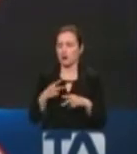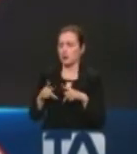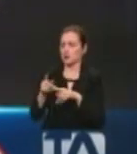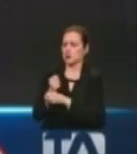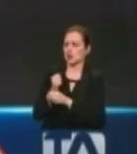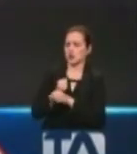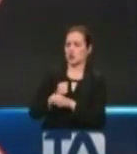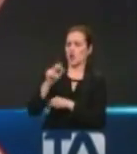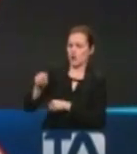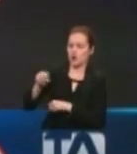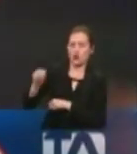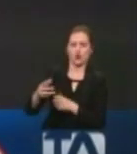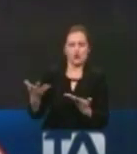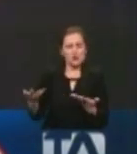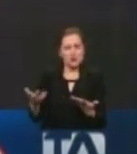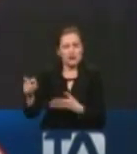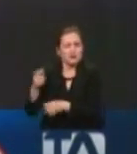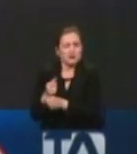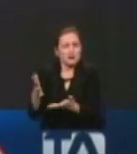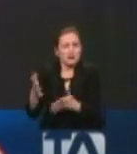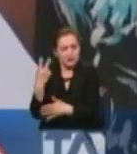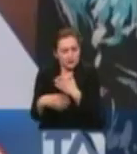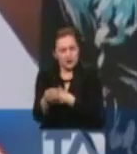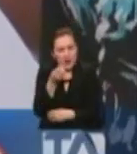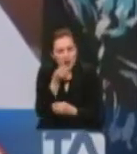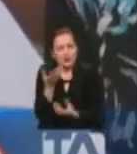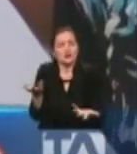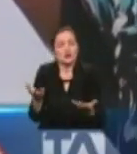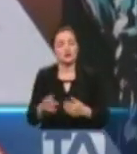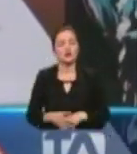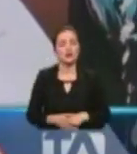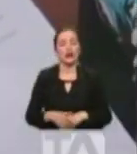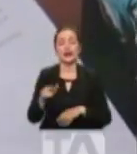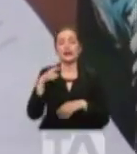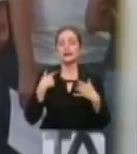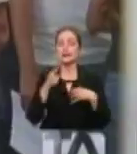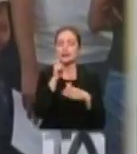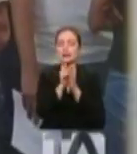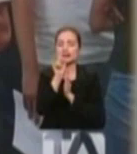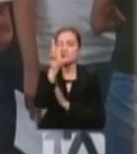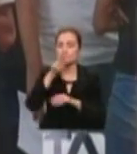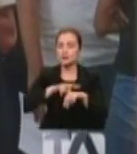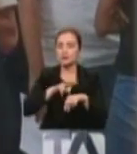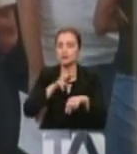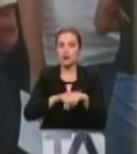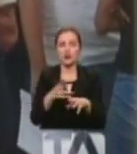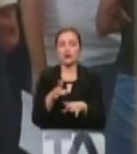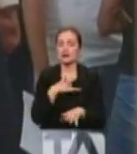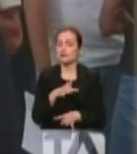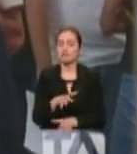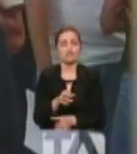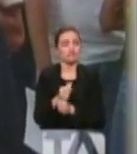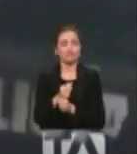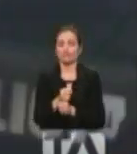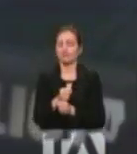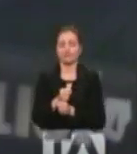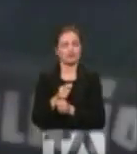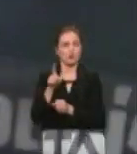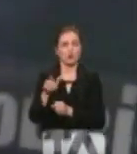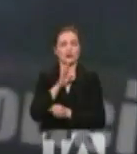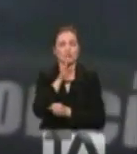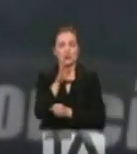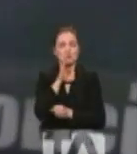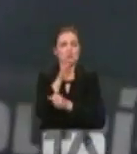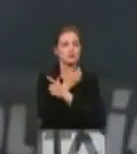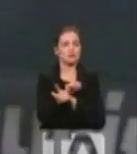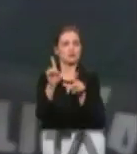trabajar. Él no tiene trabajo, no puedo trabajar, no puedo mantener a mis hijas. Lo ha denunciado en 3 ocasiones, pero cuenta que no se siente segura porque el sujeto se las ha